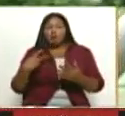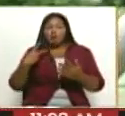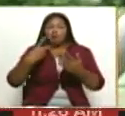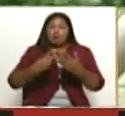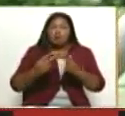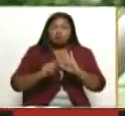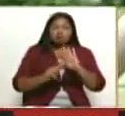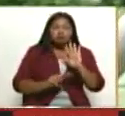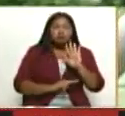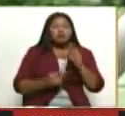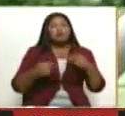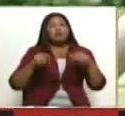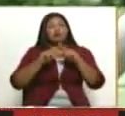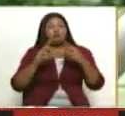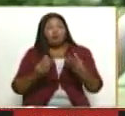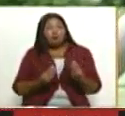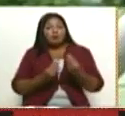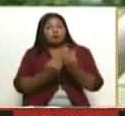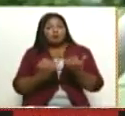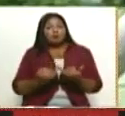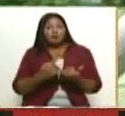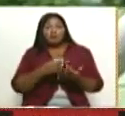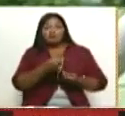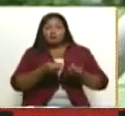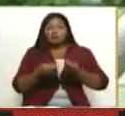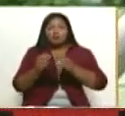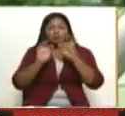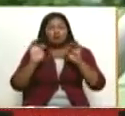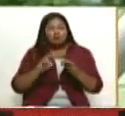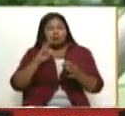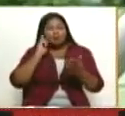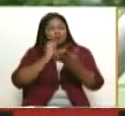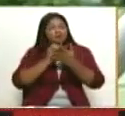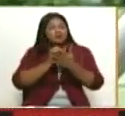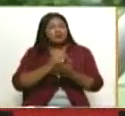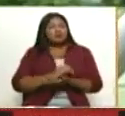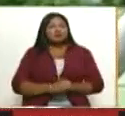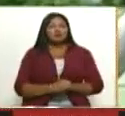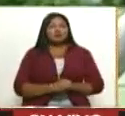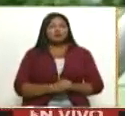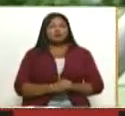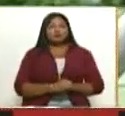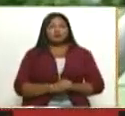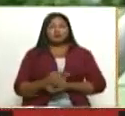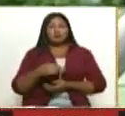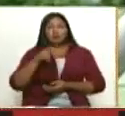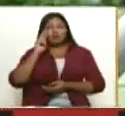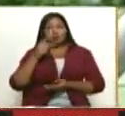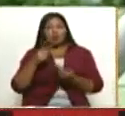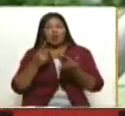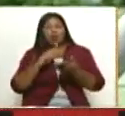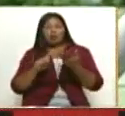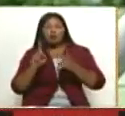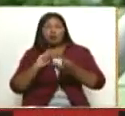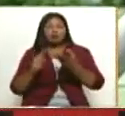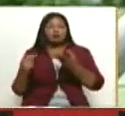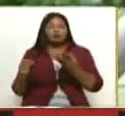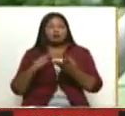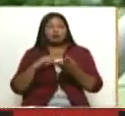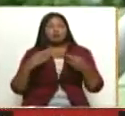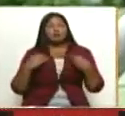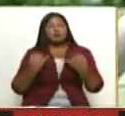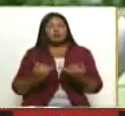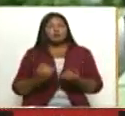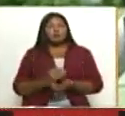cumplir y el acompañamiento del mecanismo de verificación, los incidentes se puedan prever y los que ocurran se